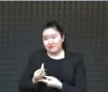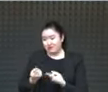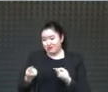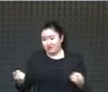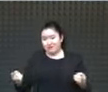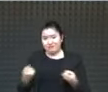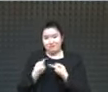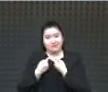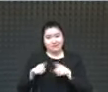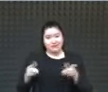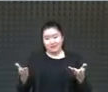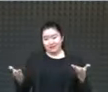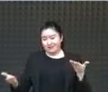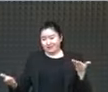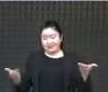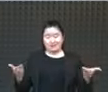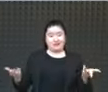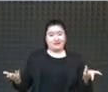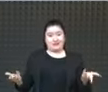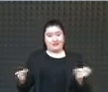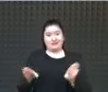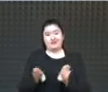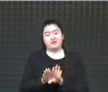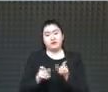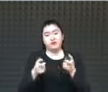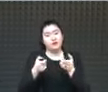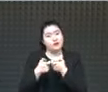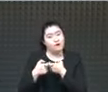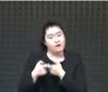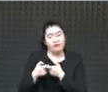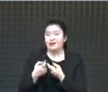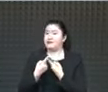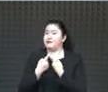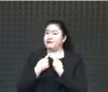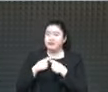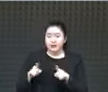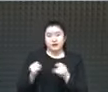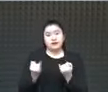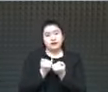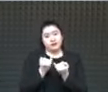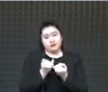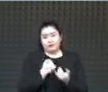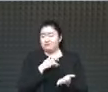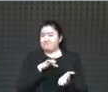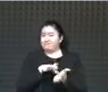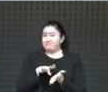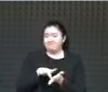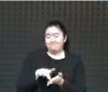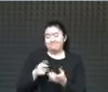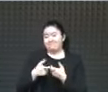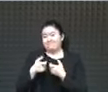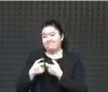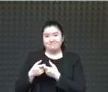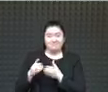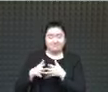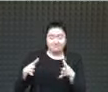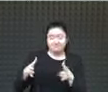muy distintos en términos del crecimiento económico, el desarrollo económico y el bienestar. Ahora,